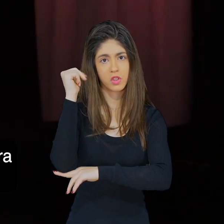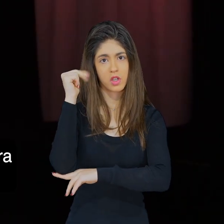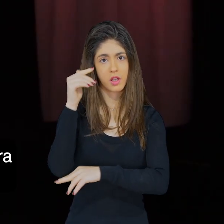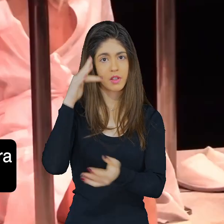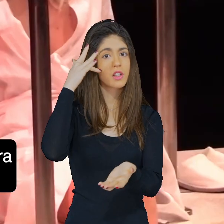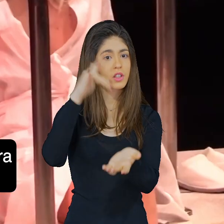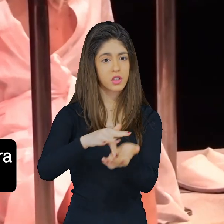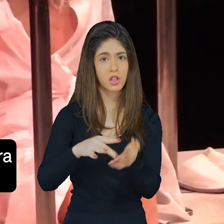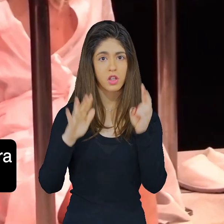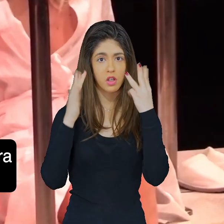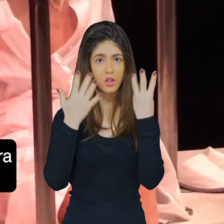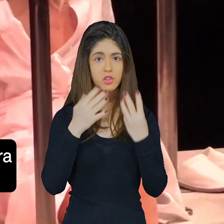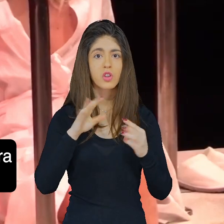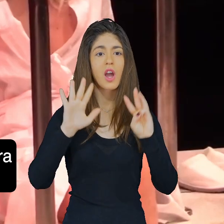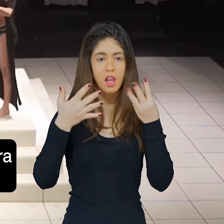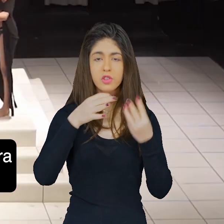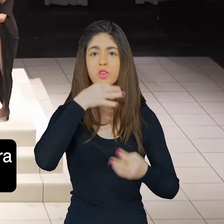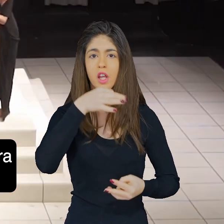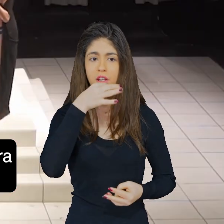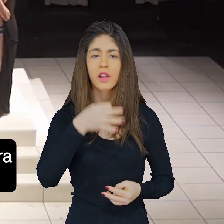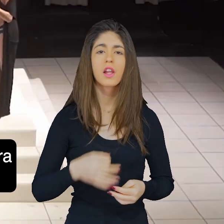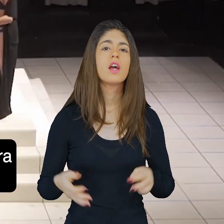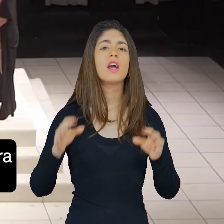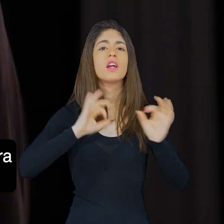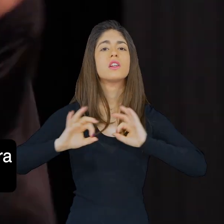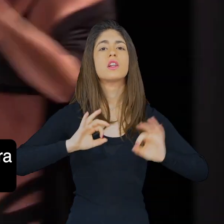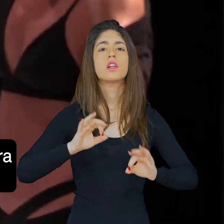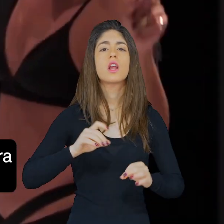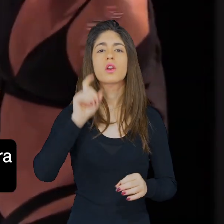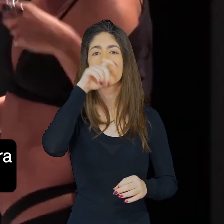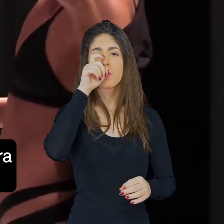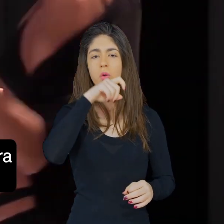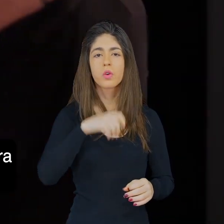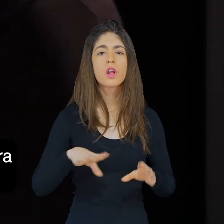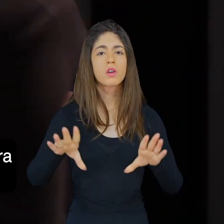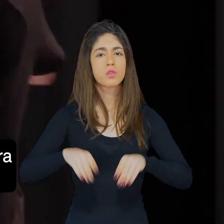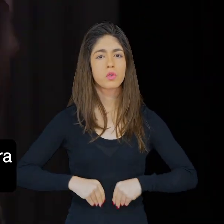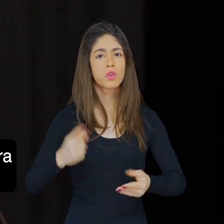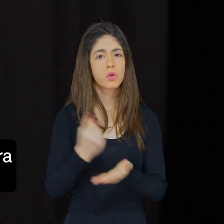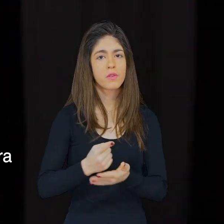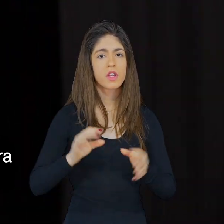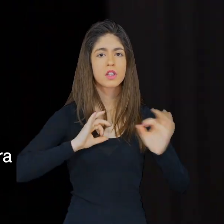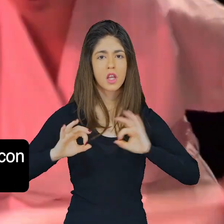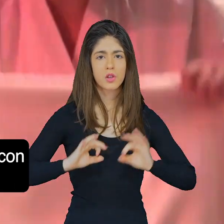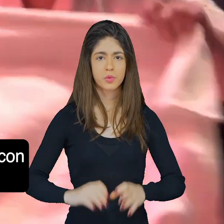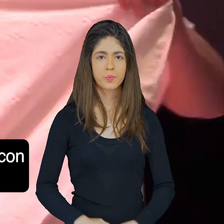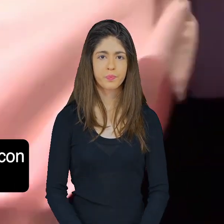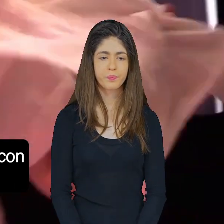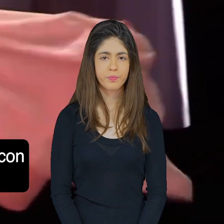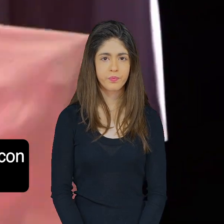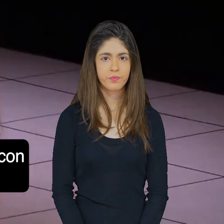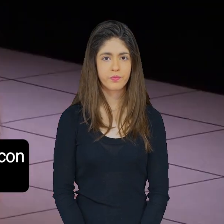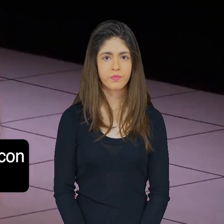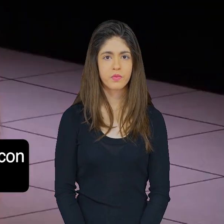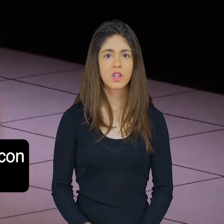El viernes día 8 a las 8 de la noche, el Teatro Góngora vuelve a coger teatro. En esta ocasión, el ciclo Mujer trae